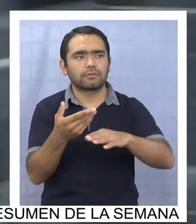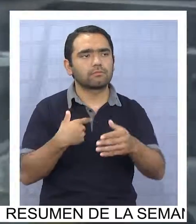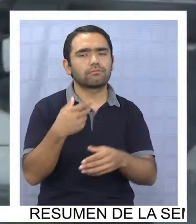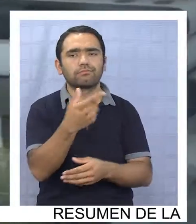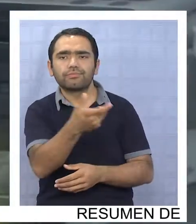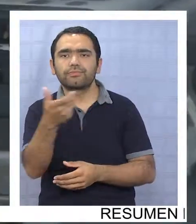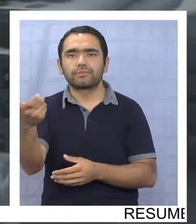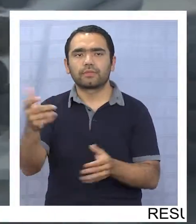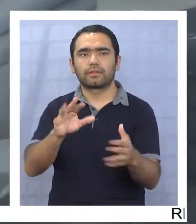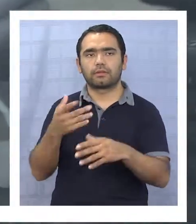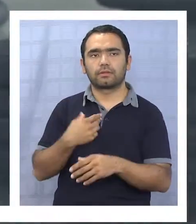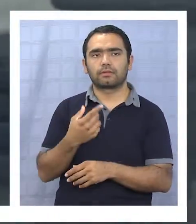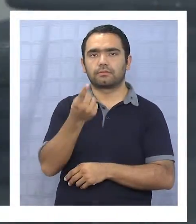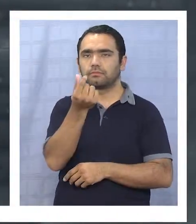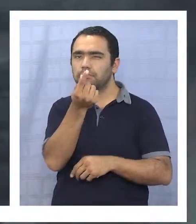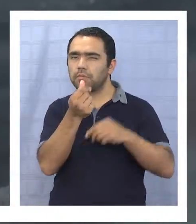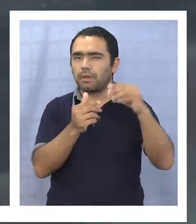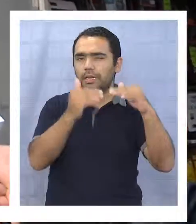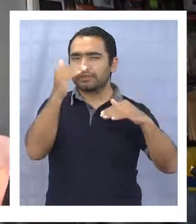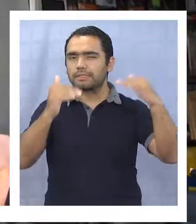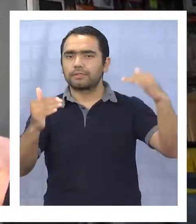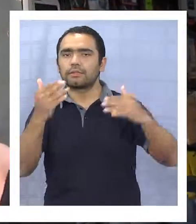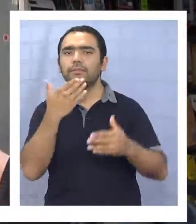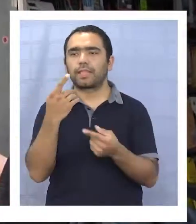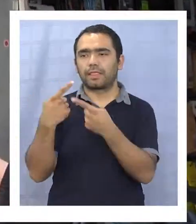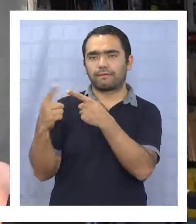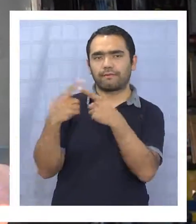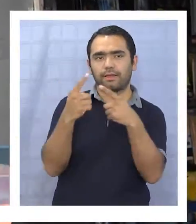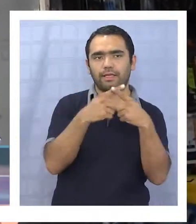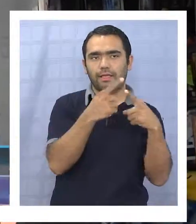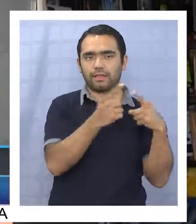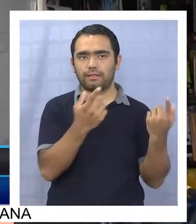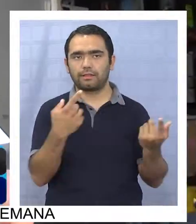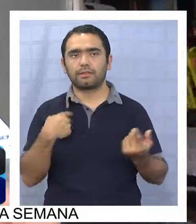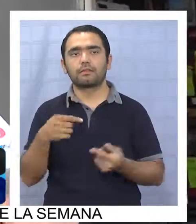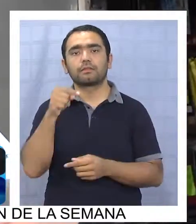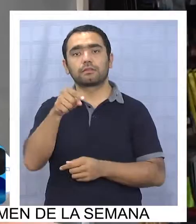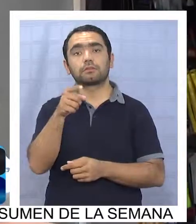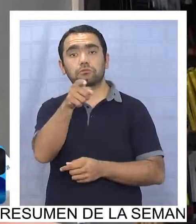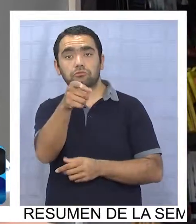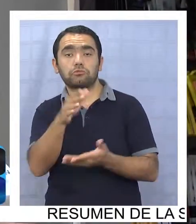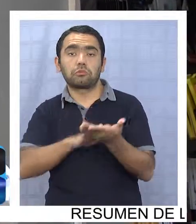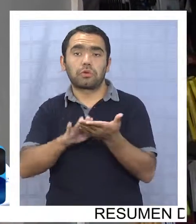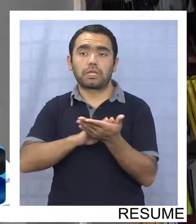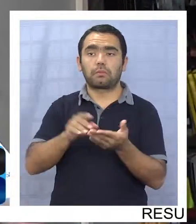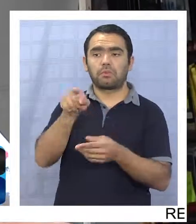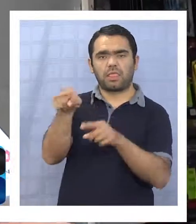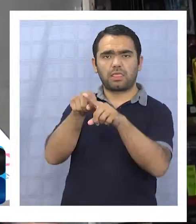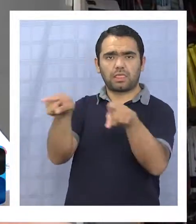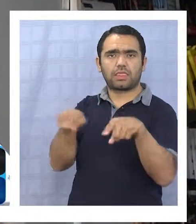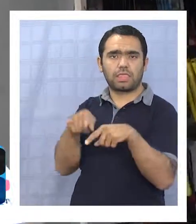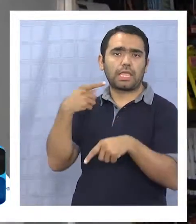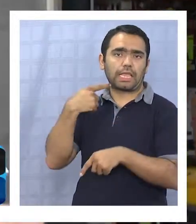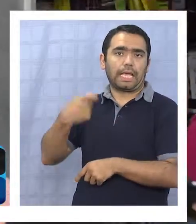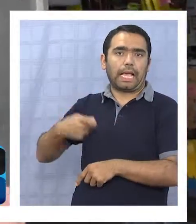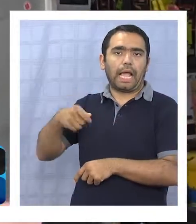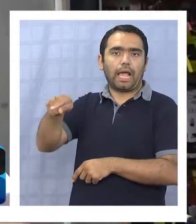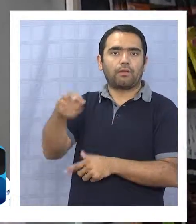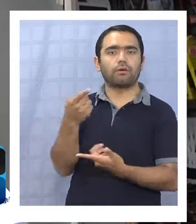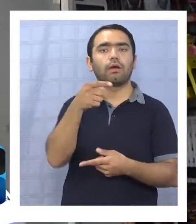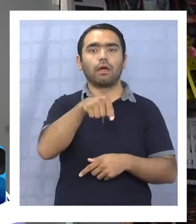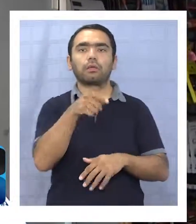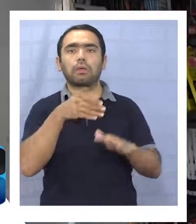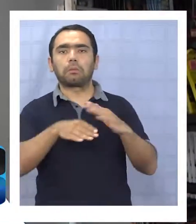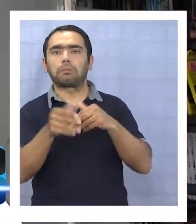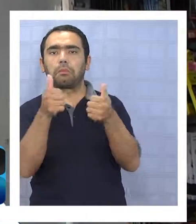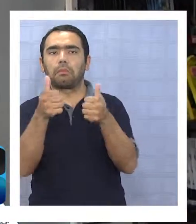este tipo de servicios. Mayor precio, más variedad que en otros lados. Si tú vas a la tienda es mucho más